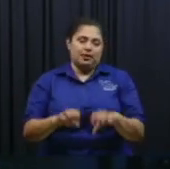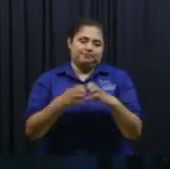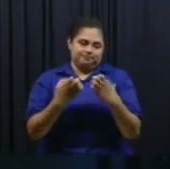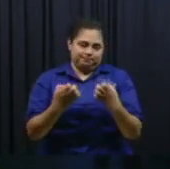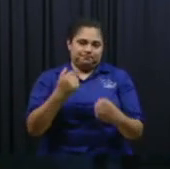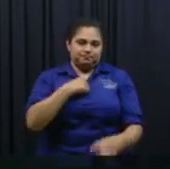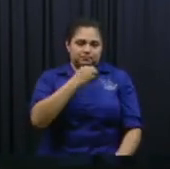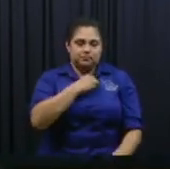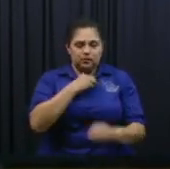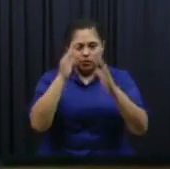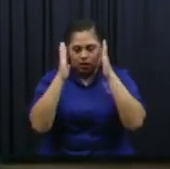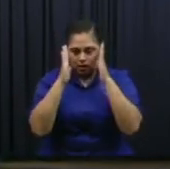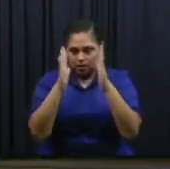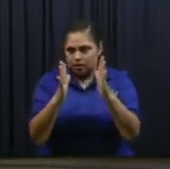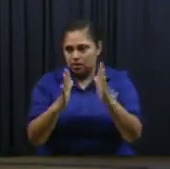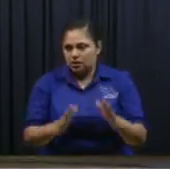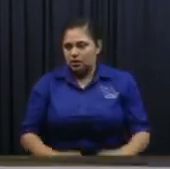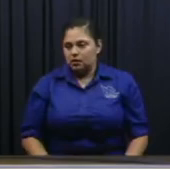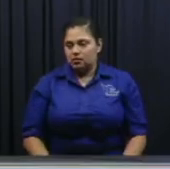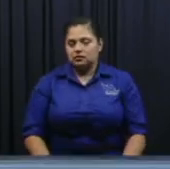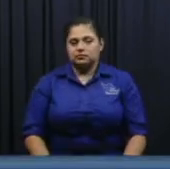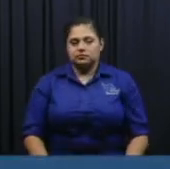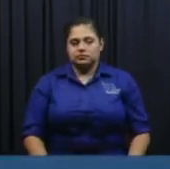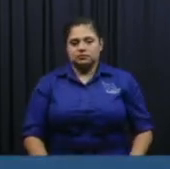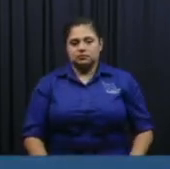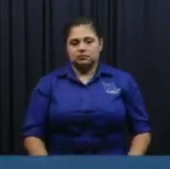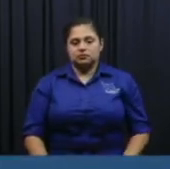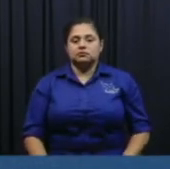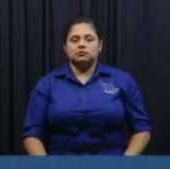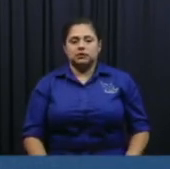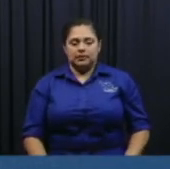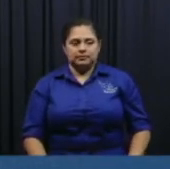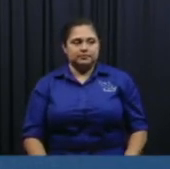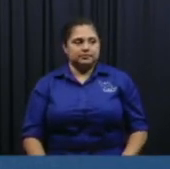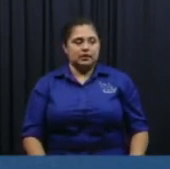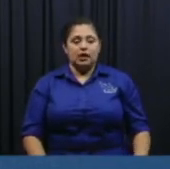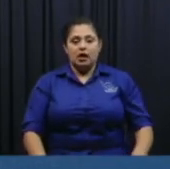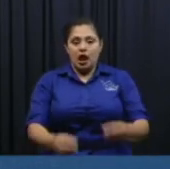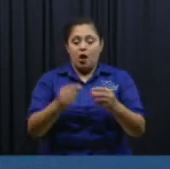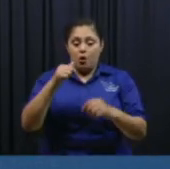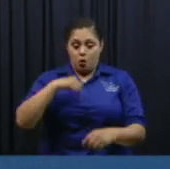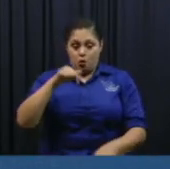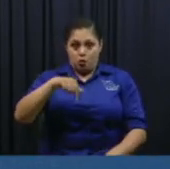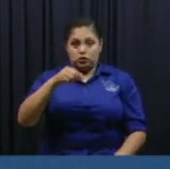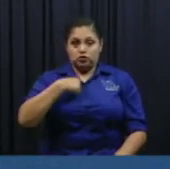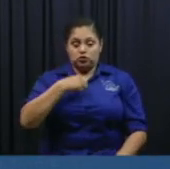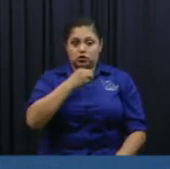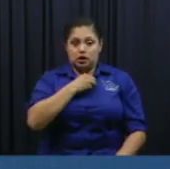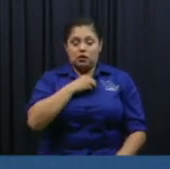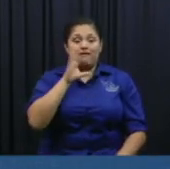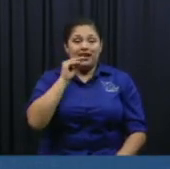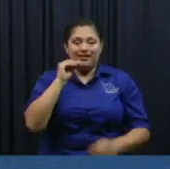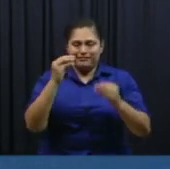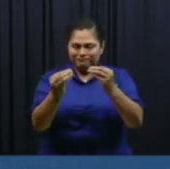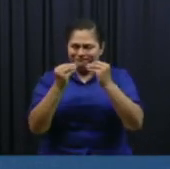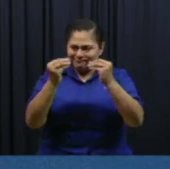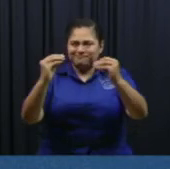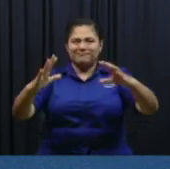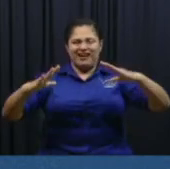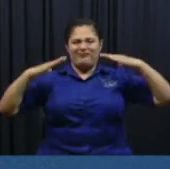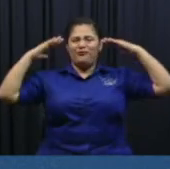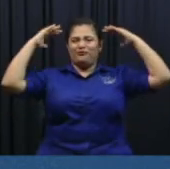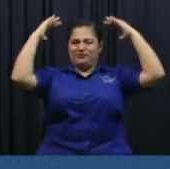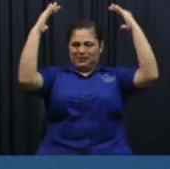hablé del rocío solamente a la palabra abundancia una de las cosas que Dios quiere para tu vida Hermano